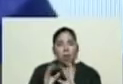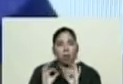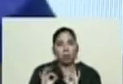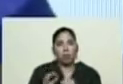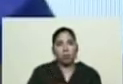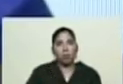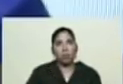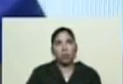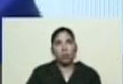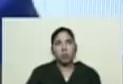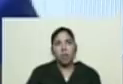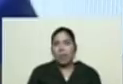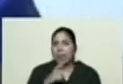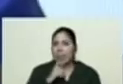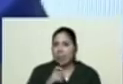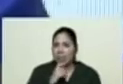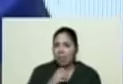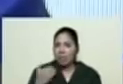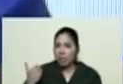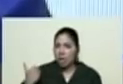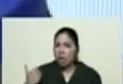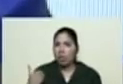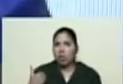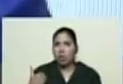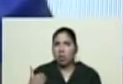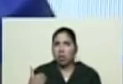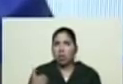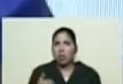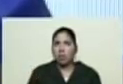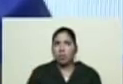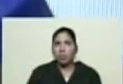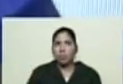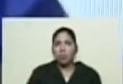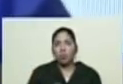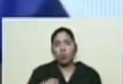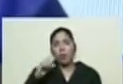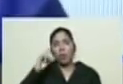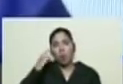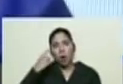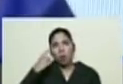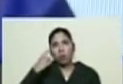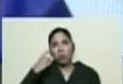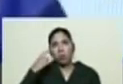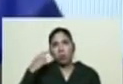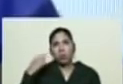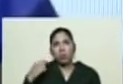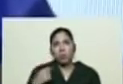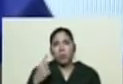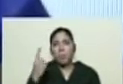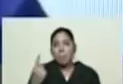fue muy difícil en los primeros momentos del presidente Chávez, me acuerdo de aquellos años